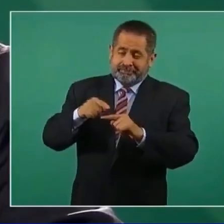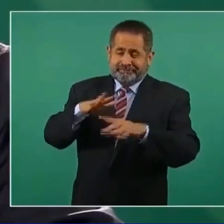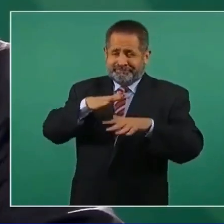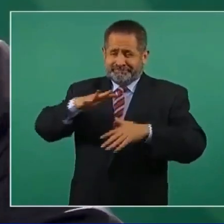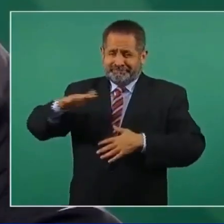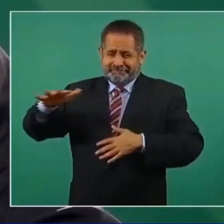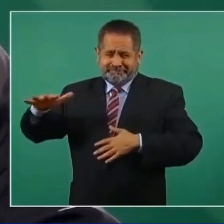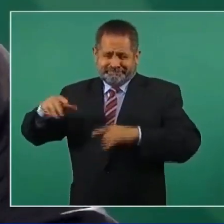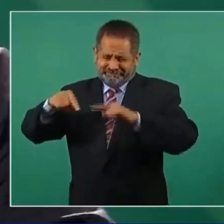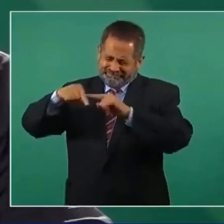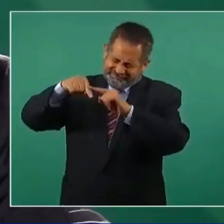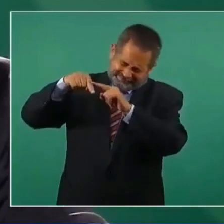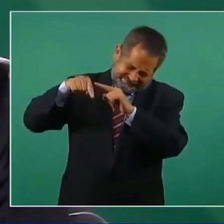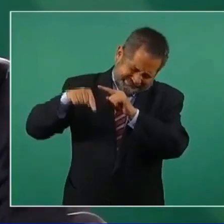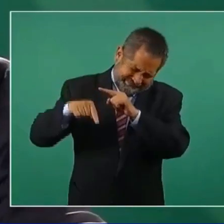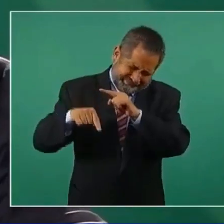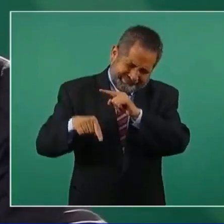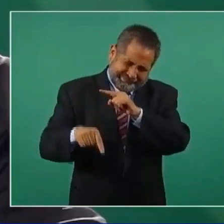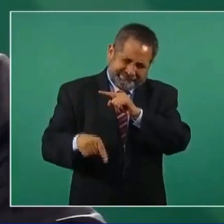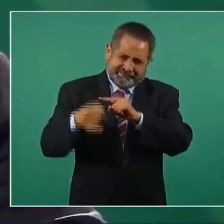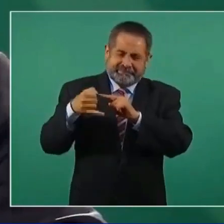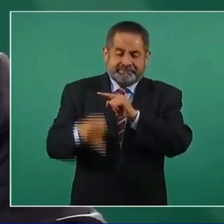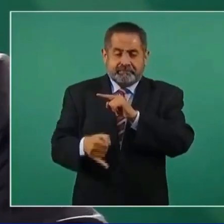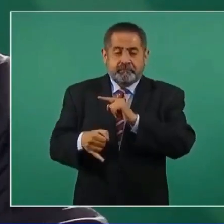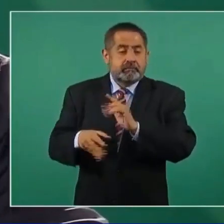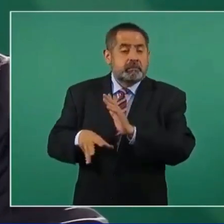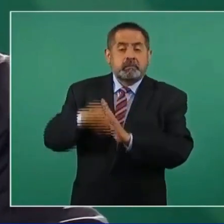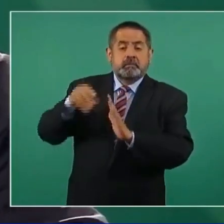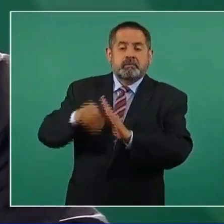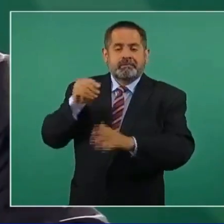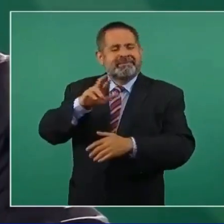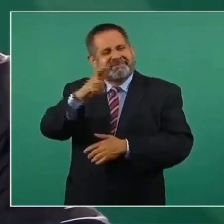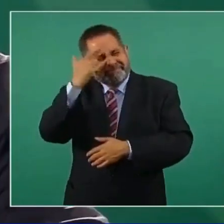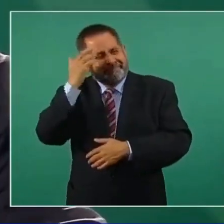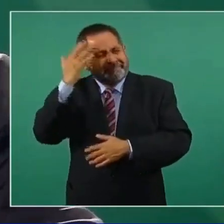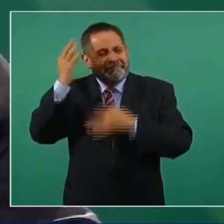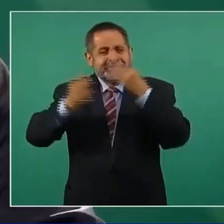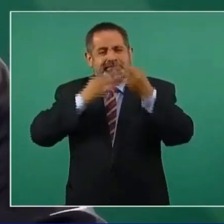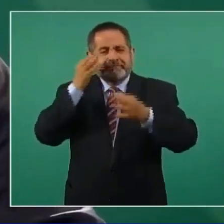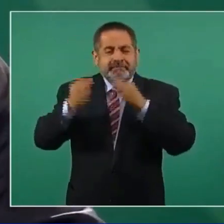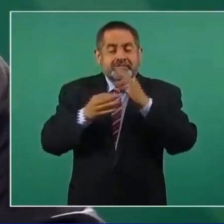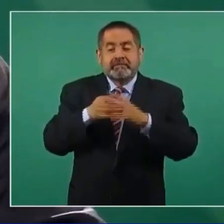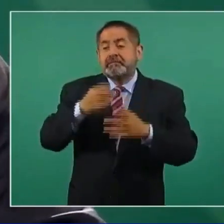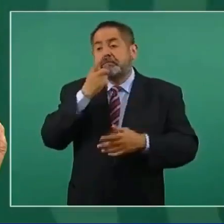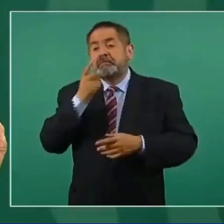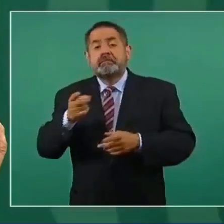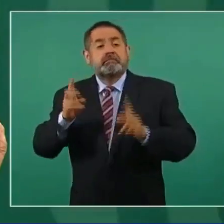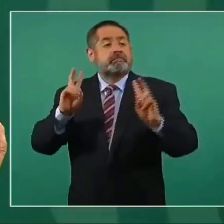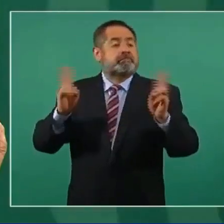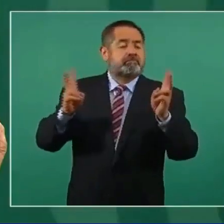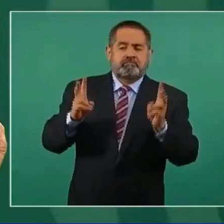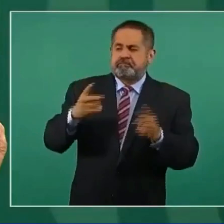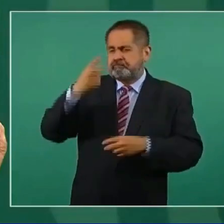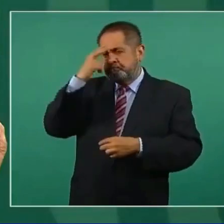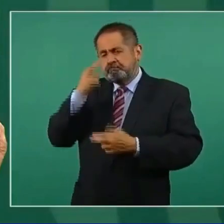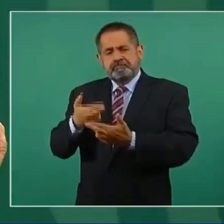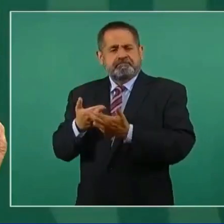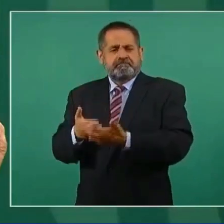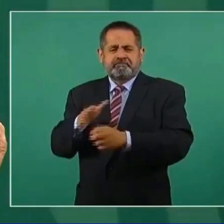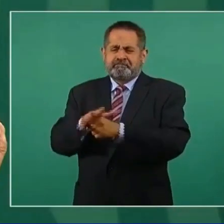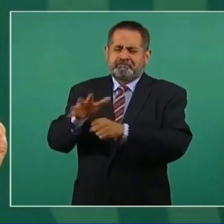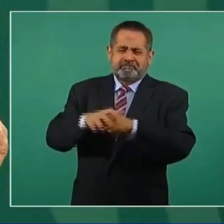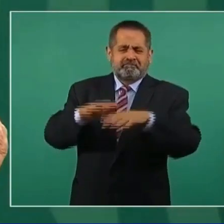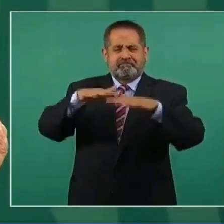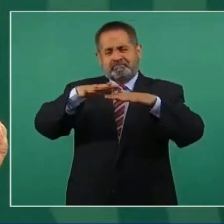profundas. Acuérdense de aquella campaña publicitaria del Tesoro que teníamos en el fondo